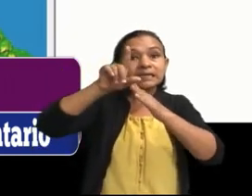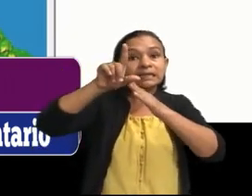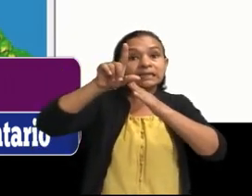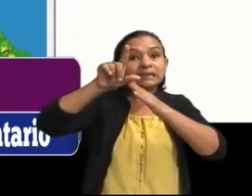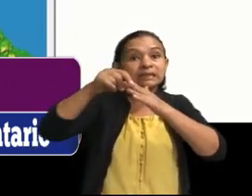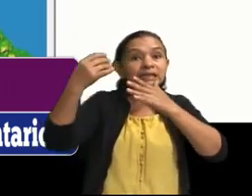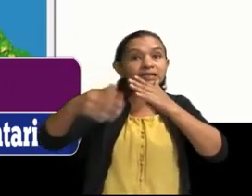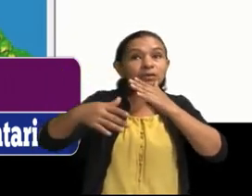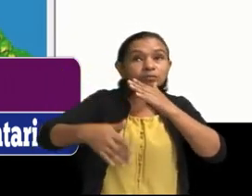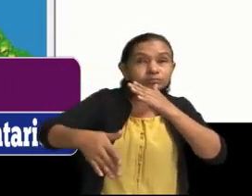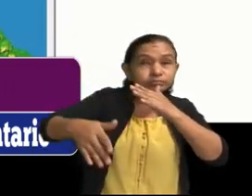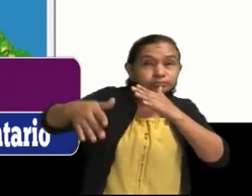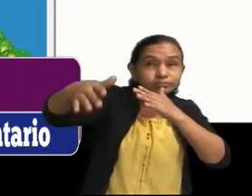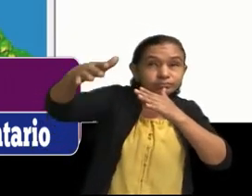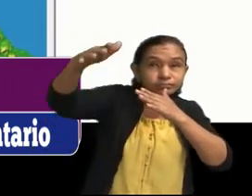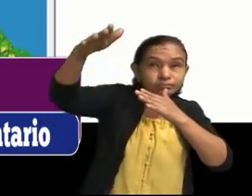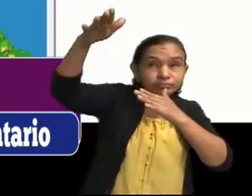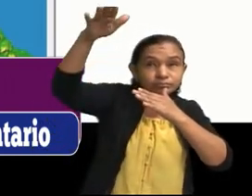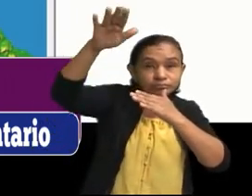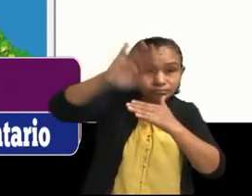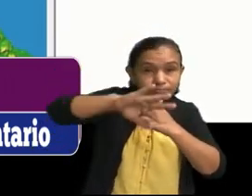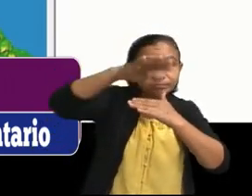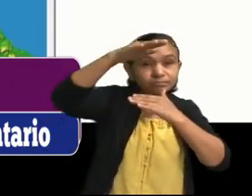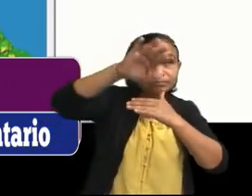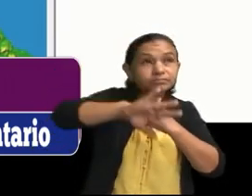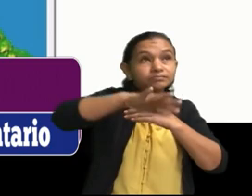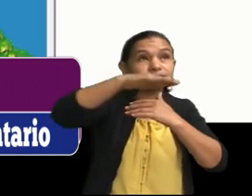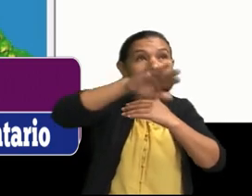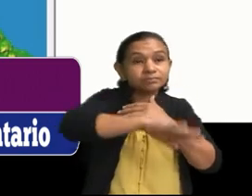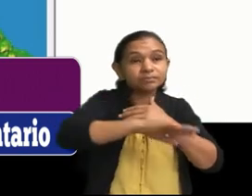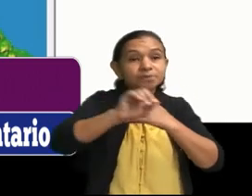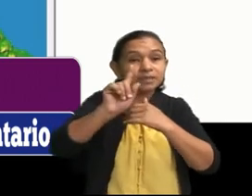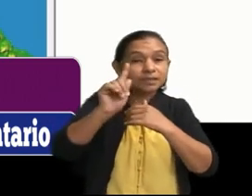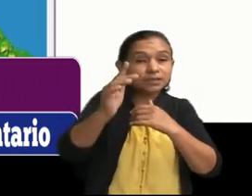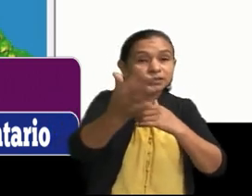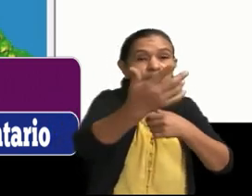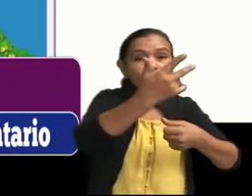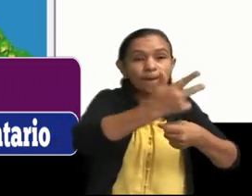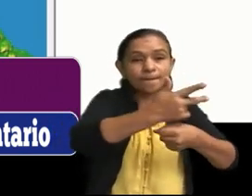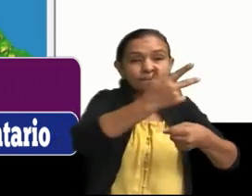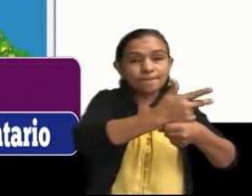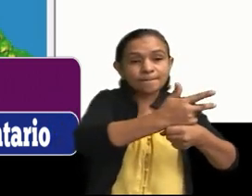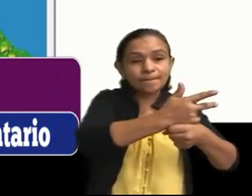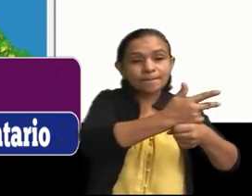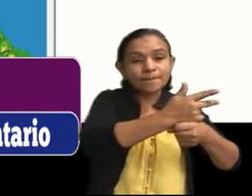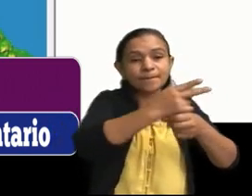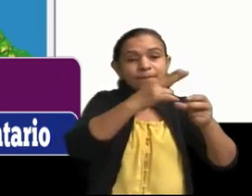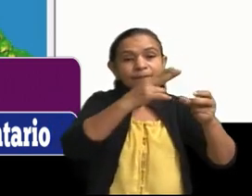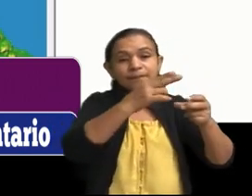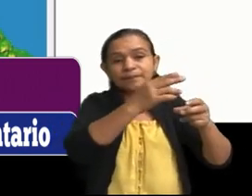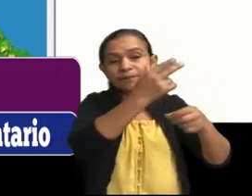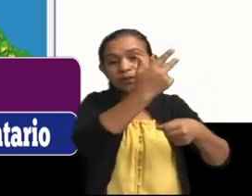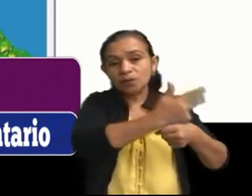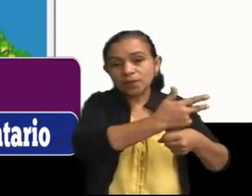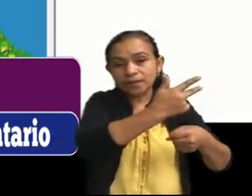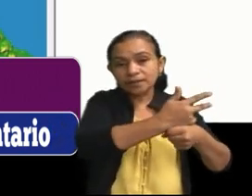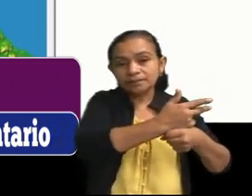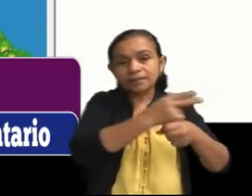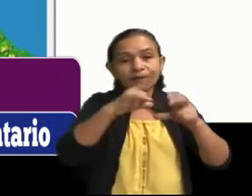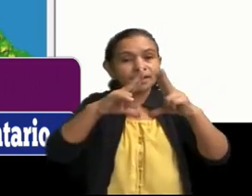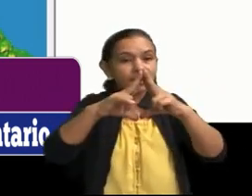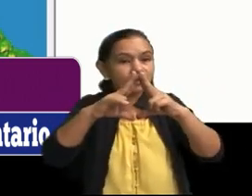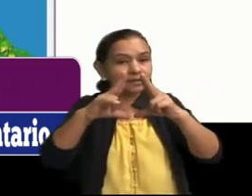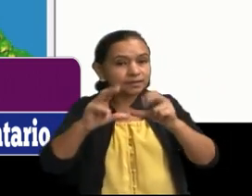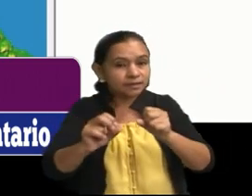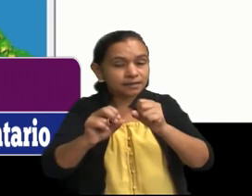altura. Y así va a ser en toda la costa de Guatemala hasta Nicaragua, hasta la